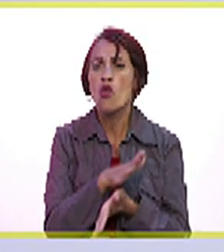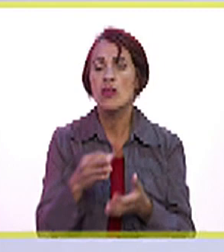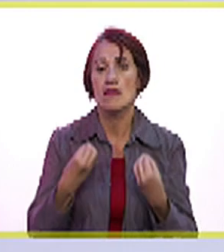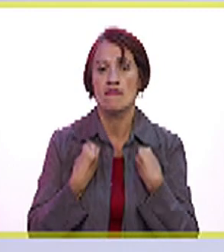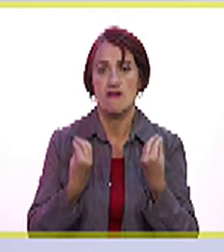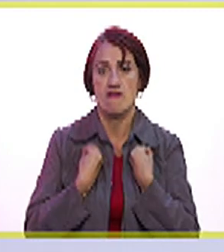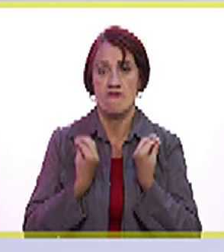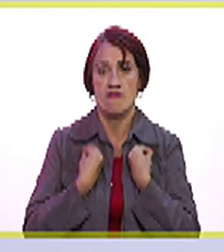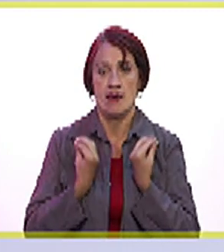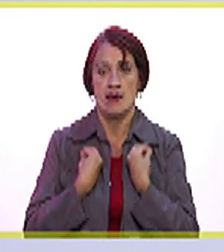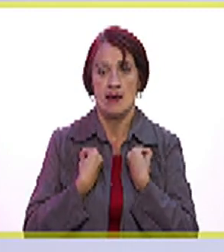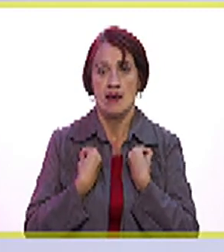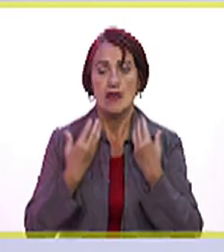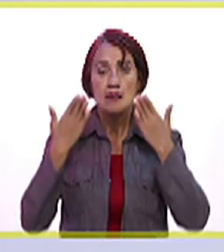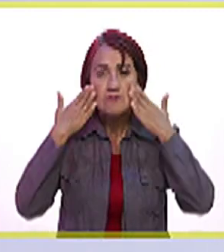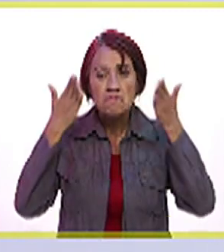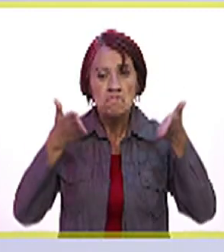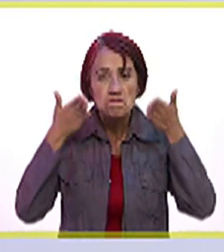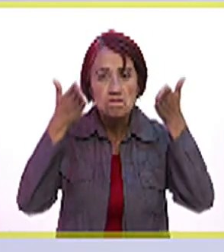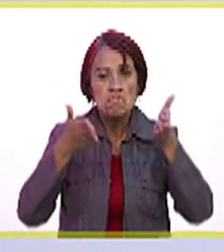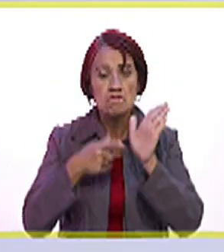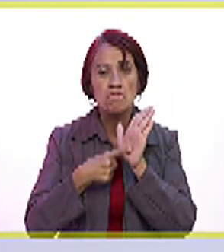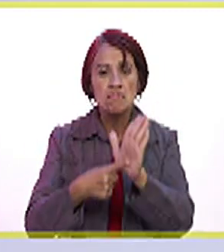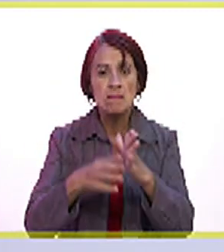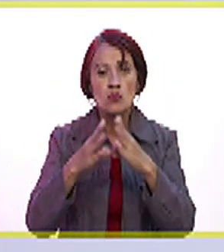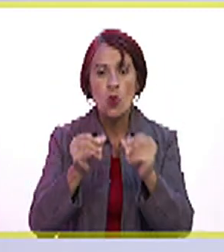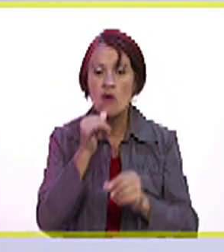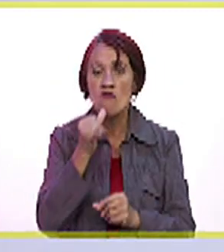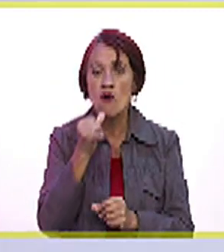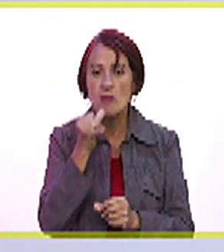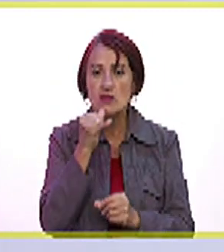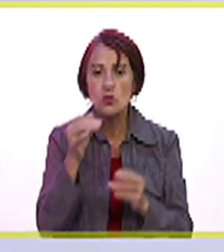son orientadas a dar información.